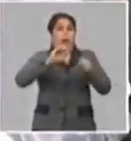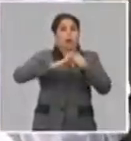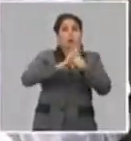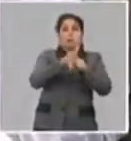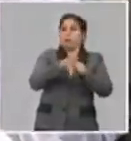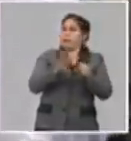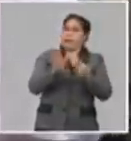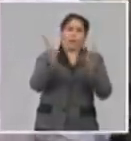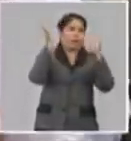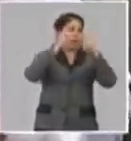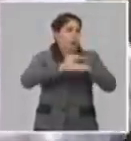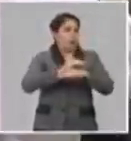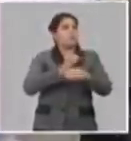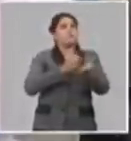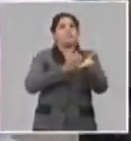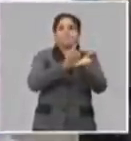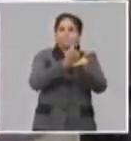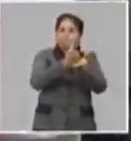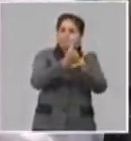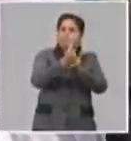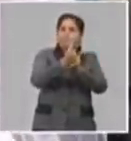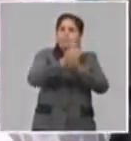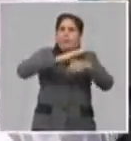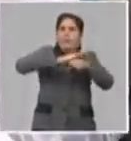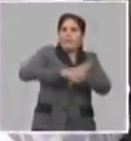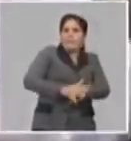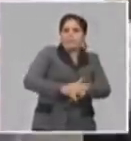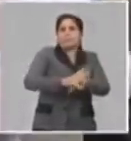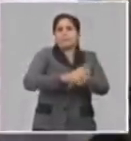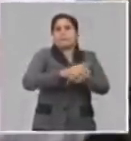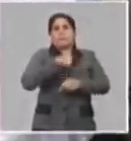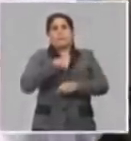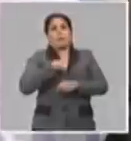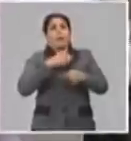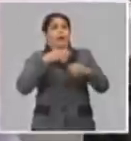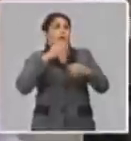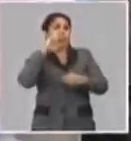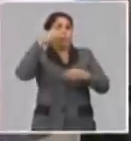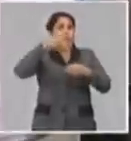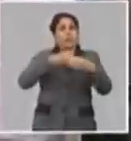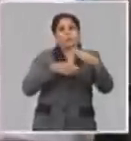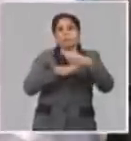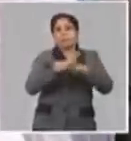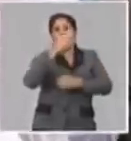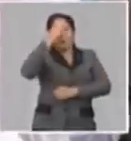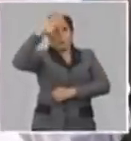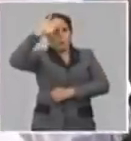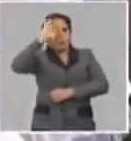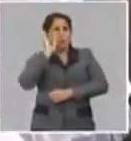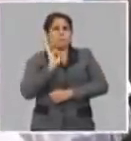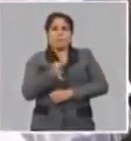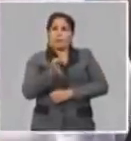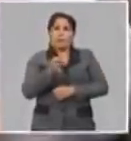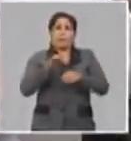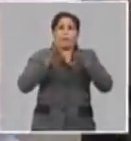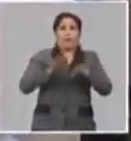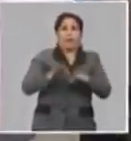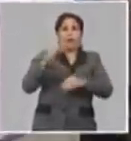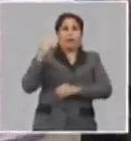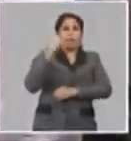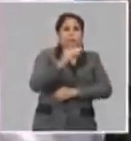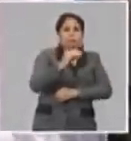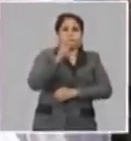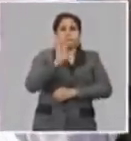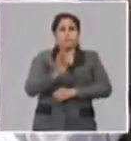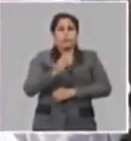de flexibilidad, todo lo contrario, es un arreciamiento para impedir el combustible, para parar los créditos, para evitar